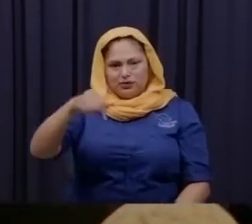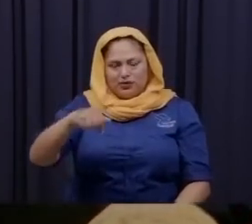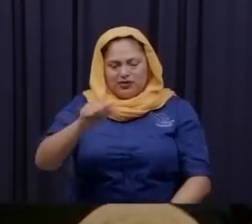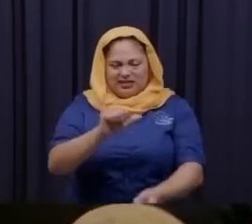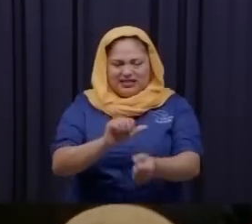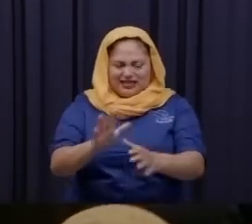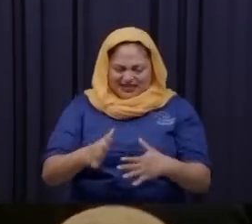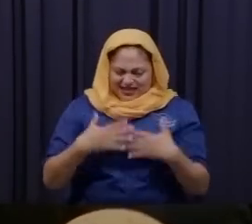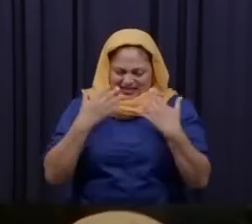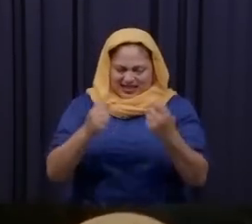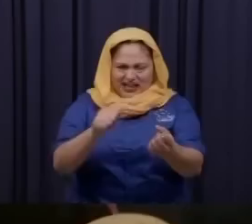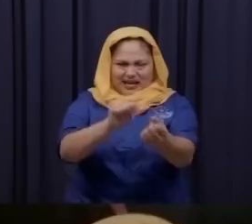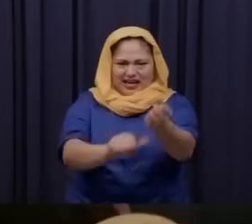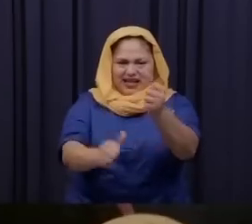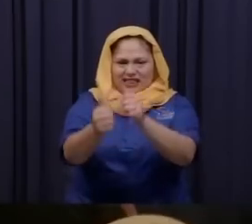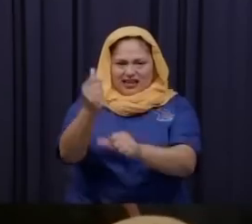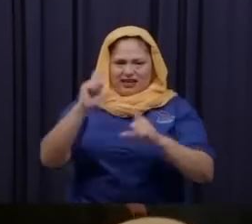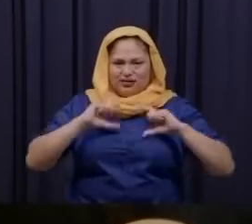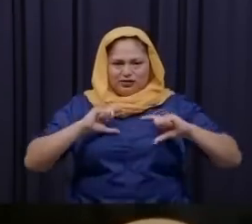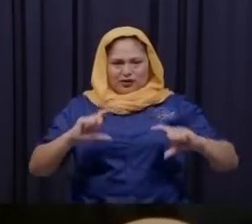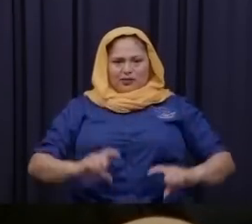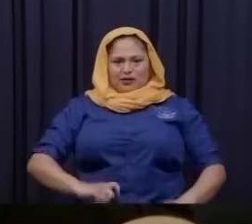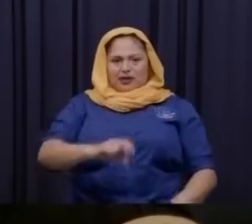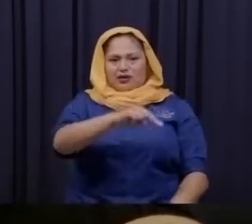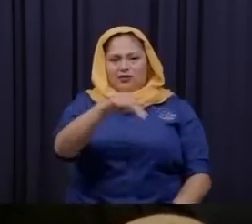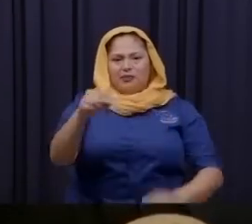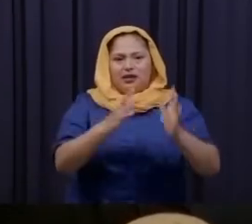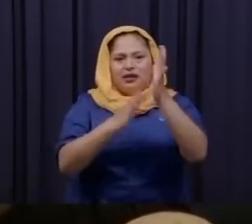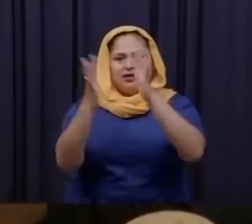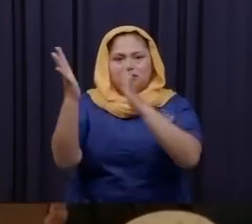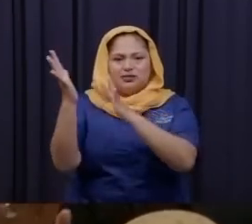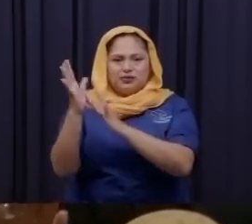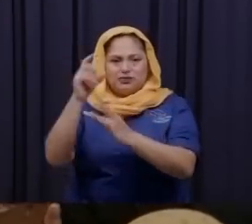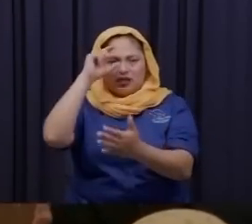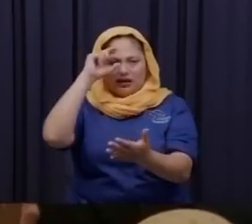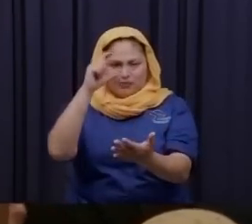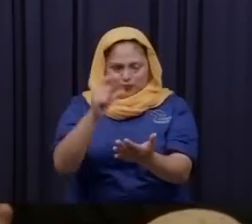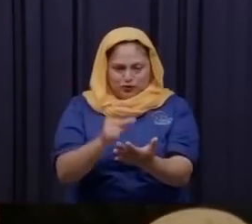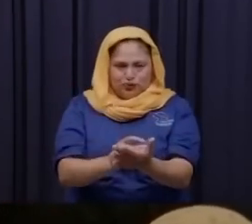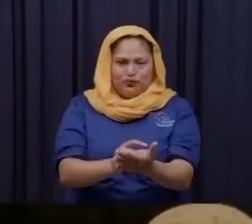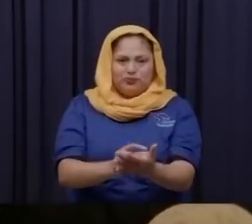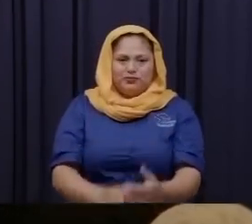sanan heridas en los cuerpos. En el nombre de Jesús lo creemos.